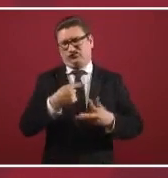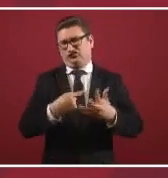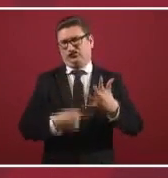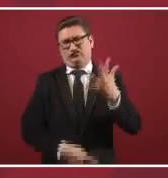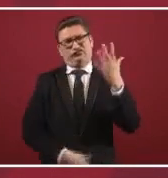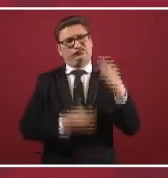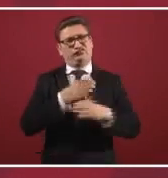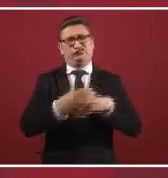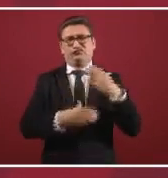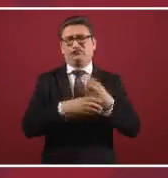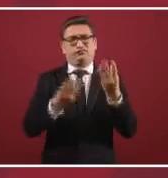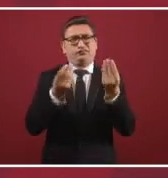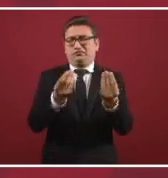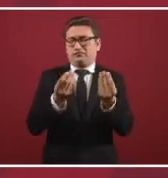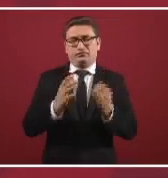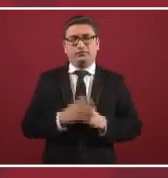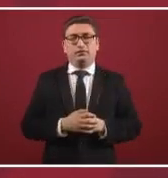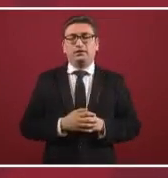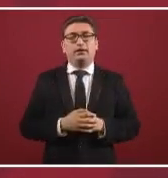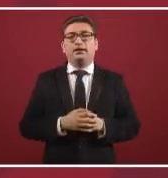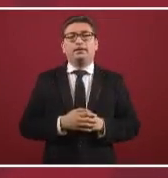por ejemplo, en general,